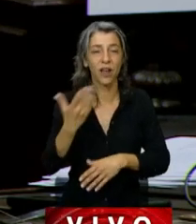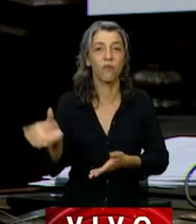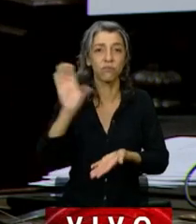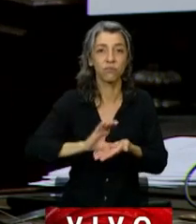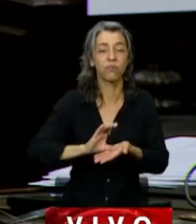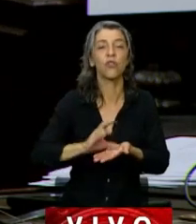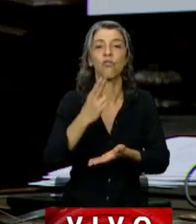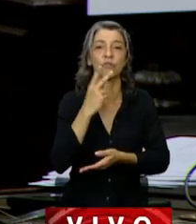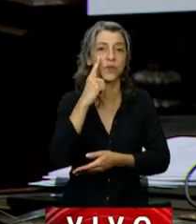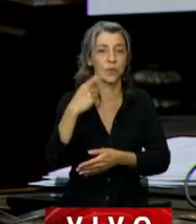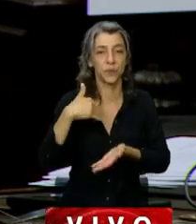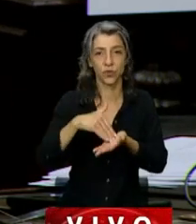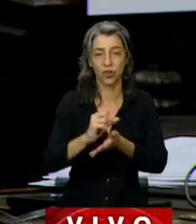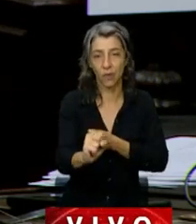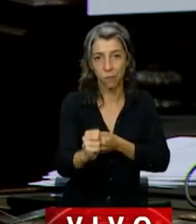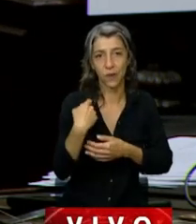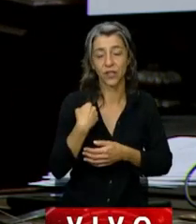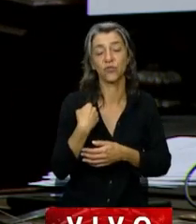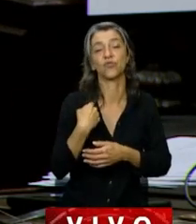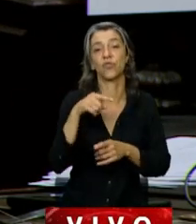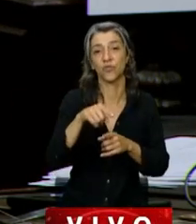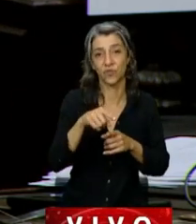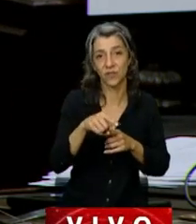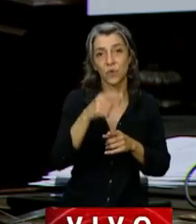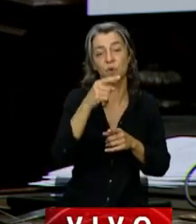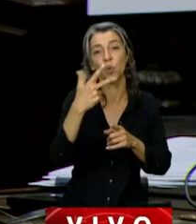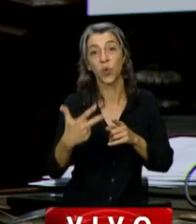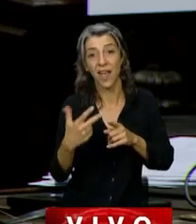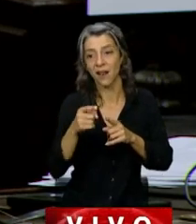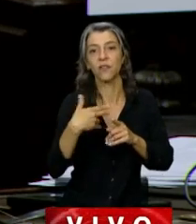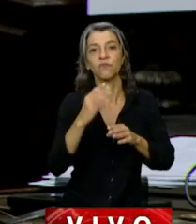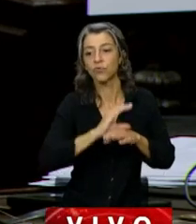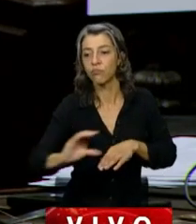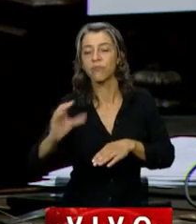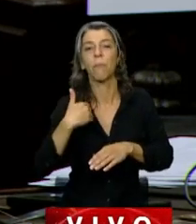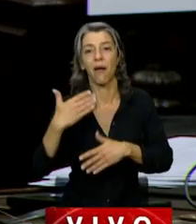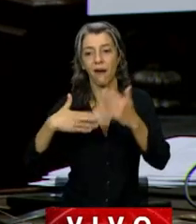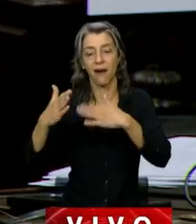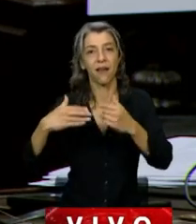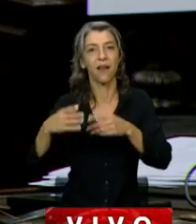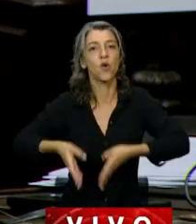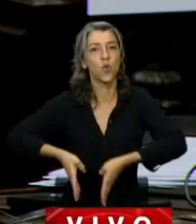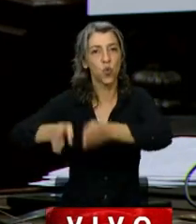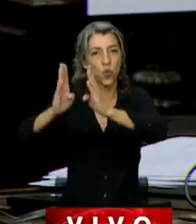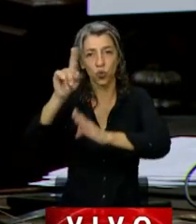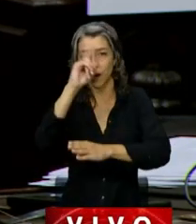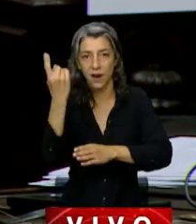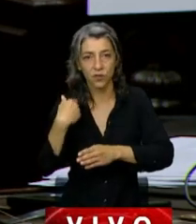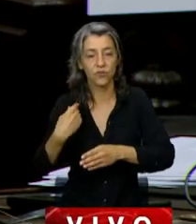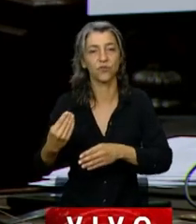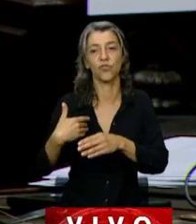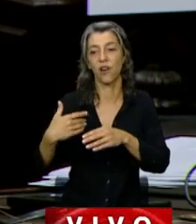12.000 millones de pesos, de los cuales un tercio está destinado a obras de conectividad vial, rutas nacionales que atraviesan nuestra provincia, algunas que